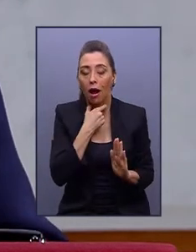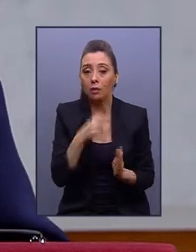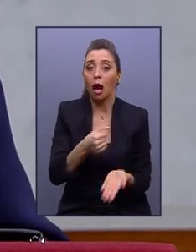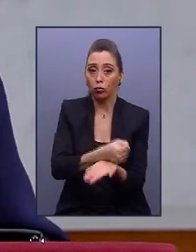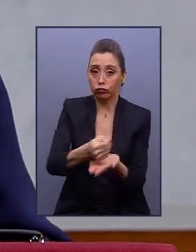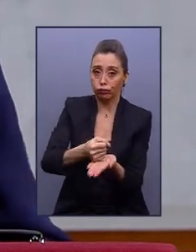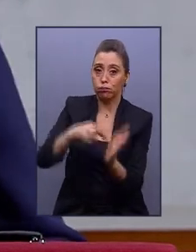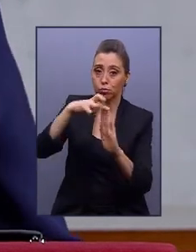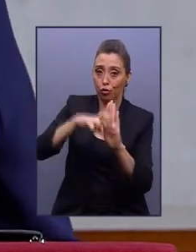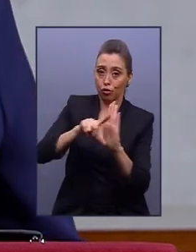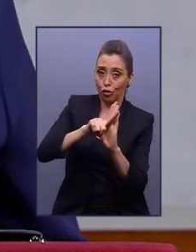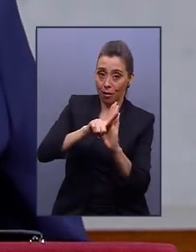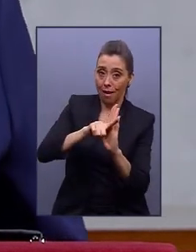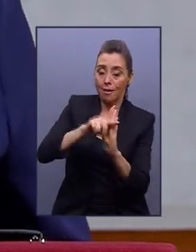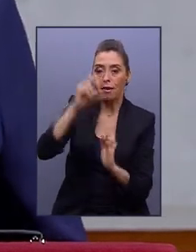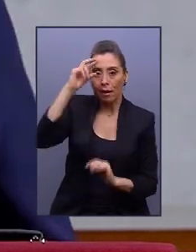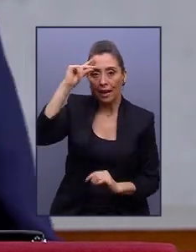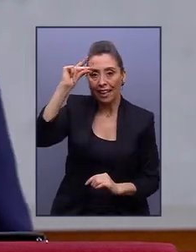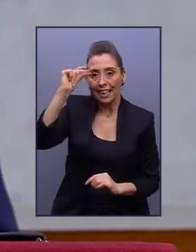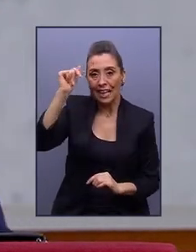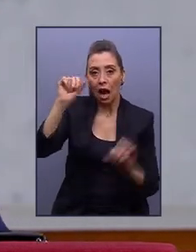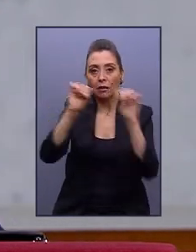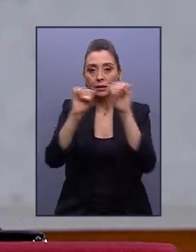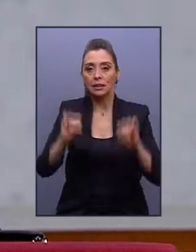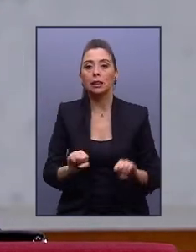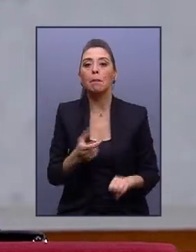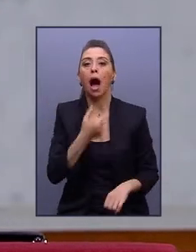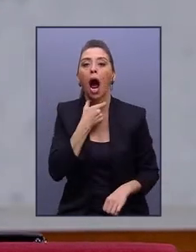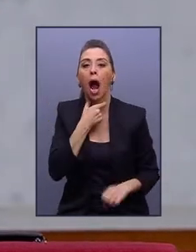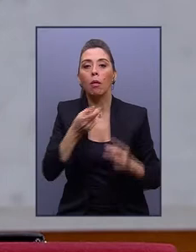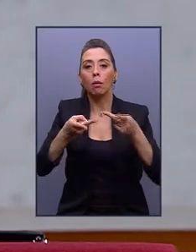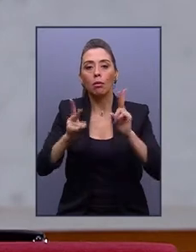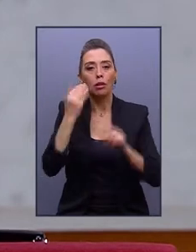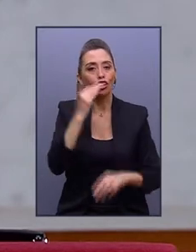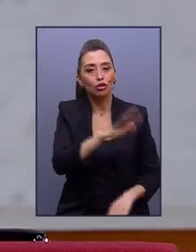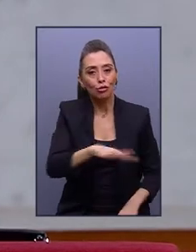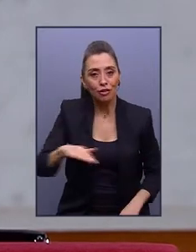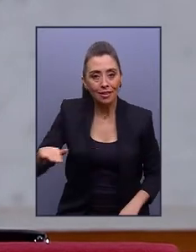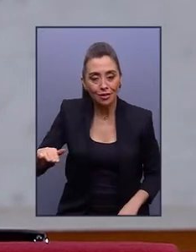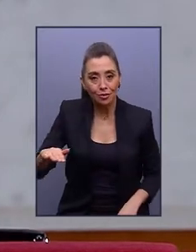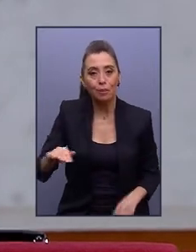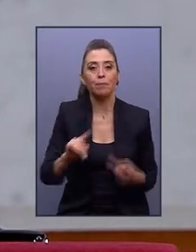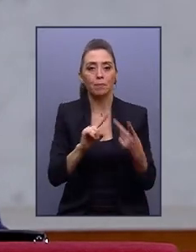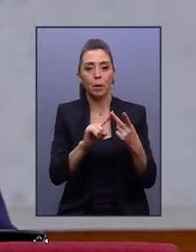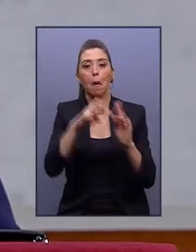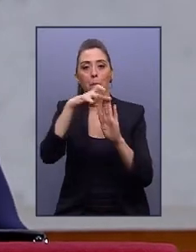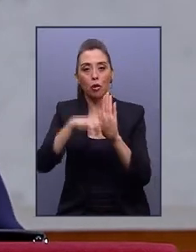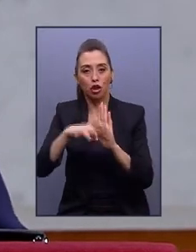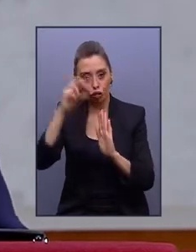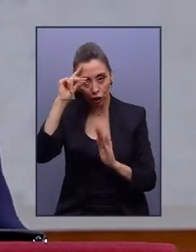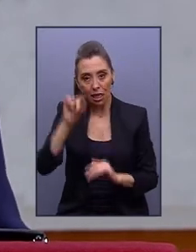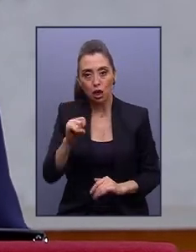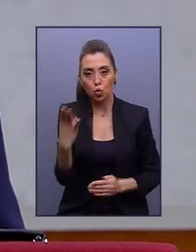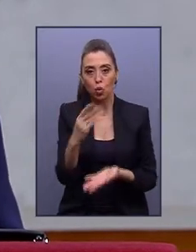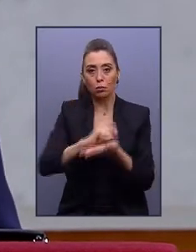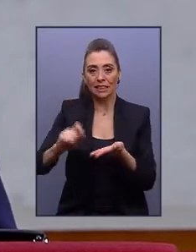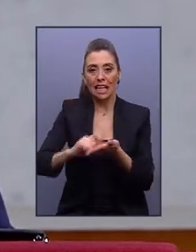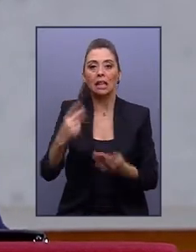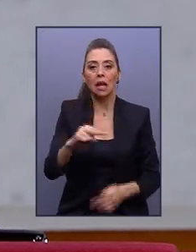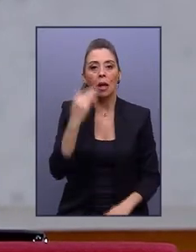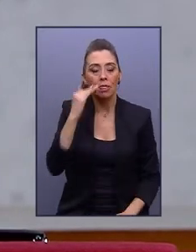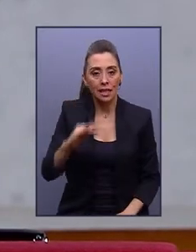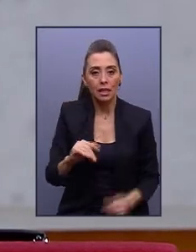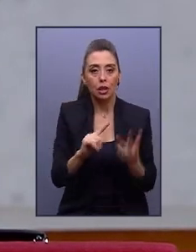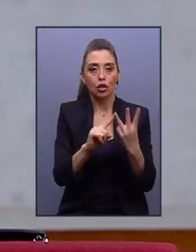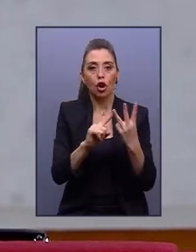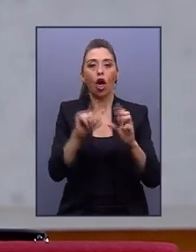trámite en este Congreso la ley que crea el sistema de garantía de los derechos de la niñez, así como el proyecto que crea la Subsecretaría de la Niñez y